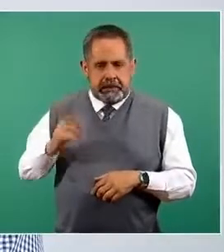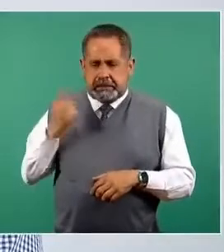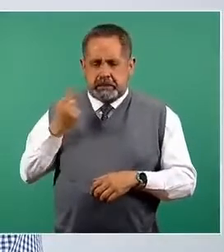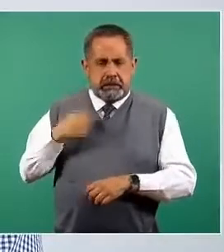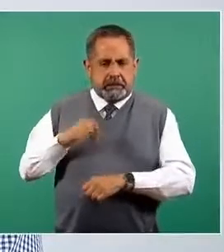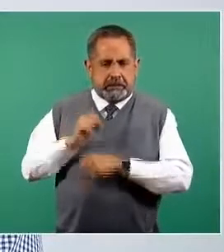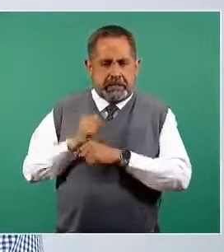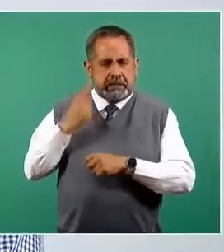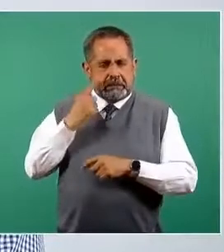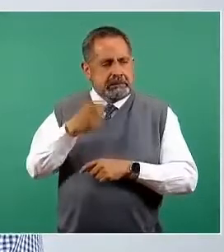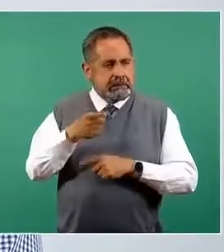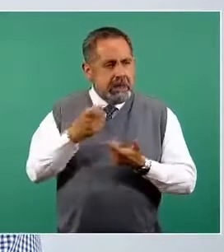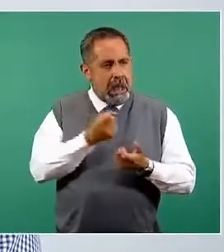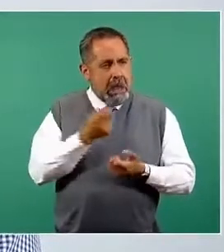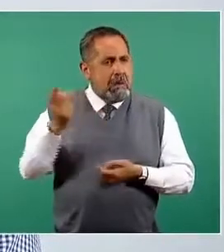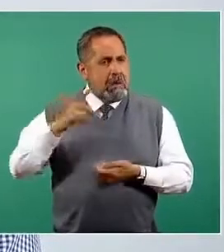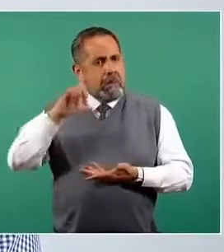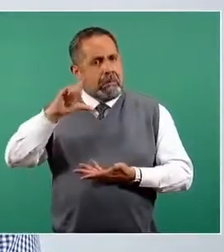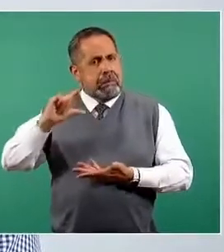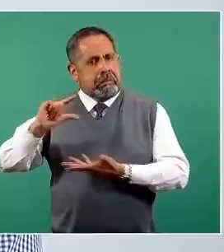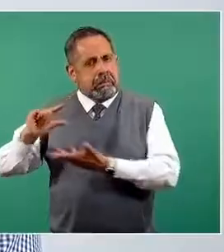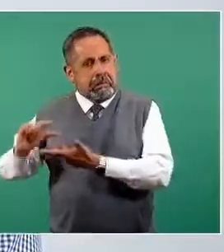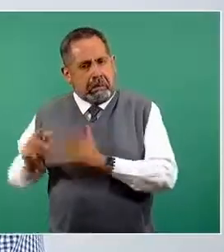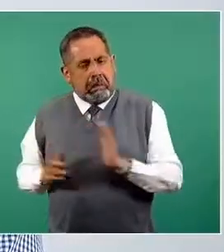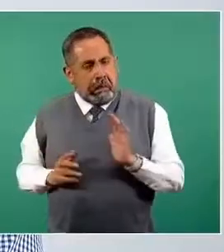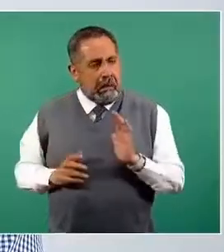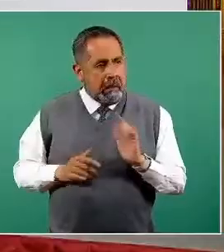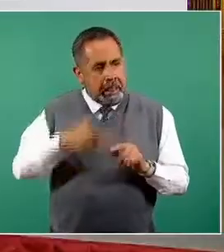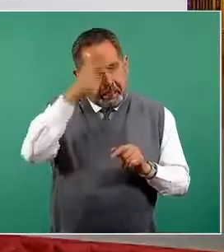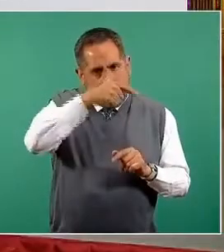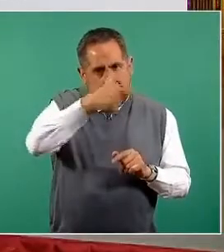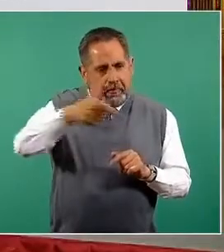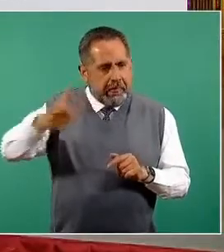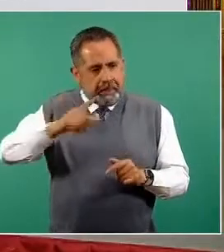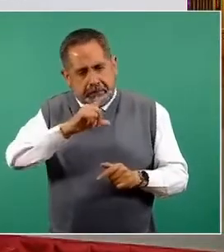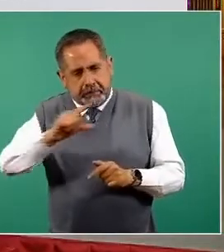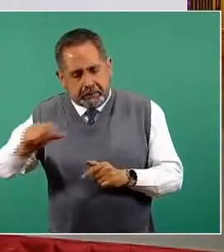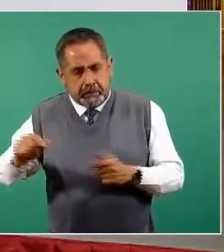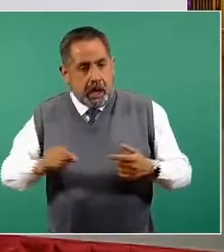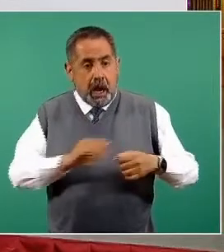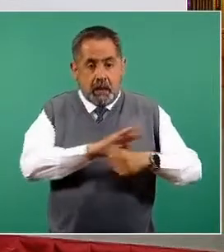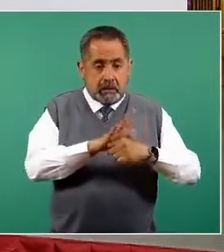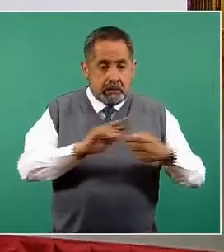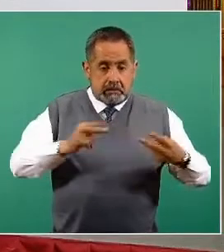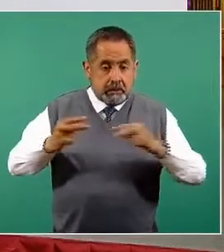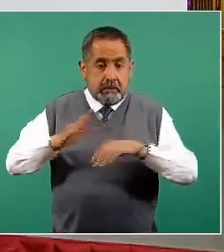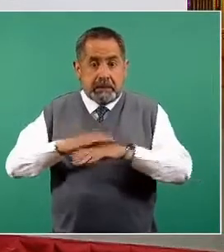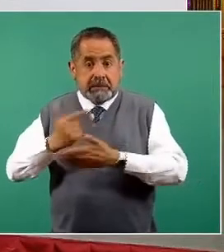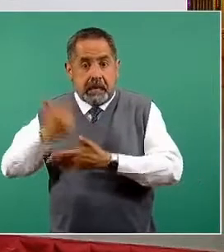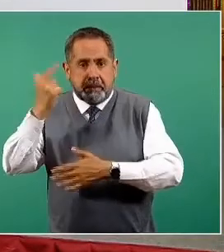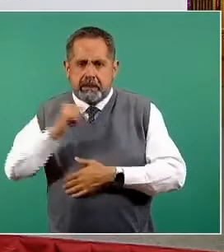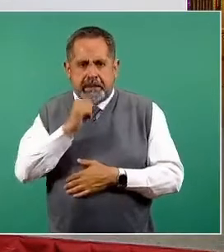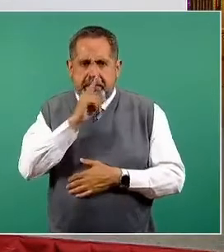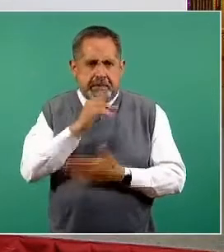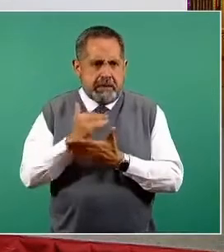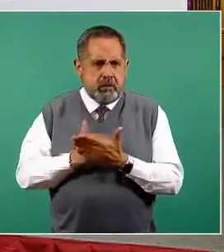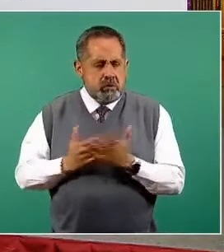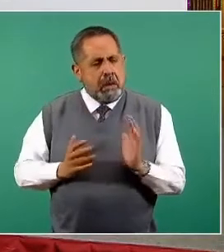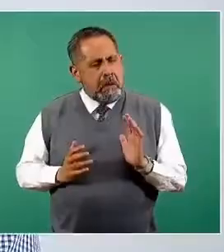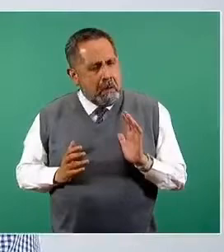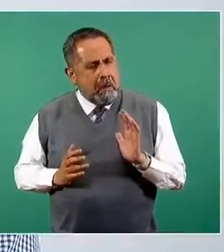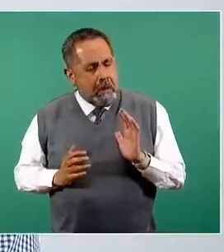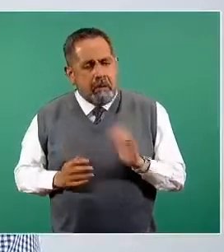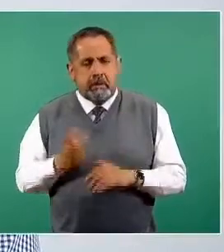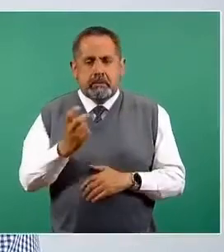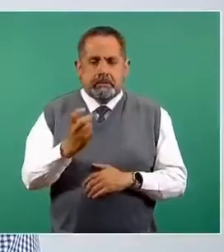semanas obviamente hemos tenido una disminución importante tanto de los casos en general como de los casos graves. Entonces, esto obviamente se va